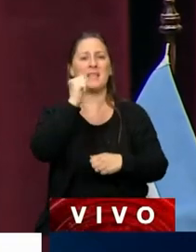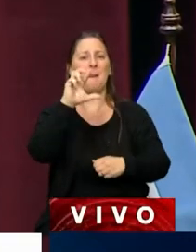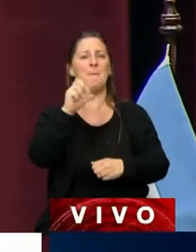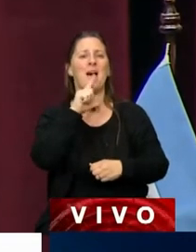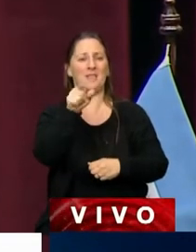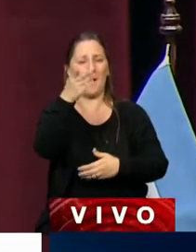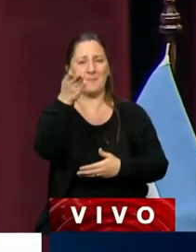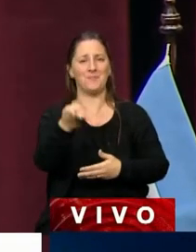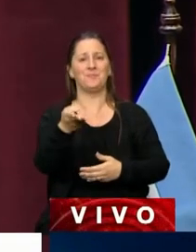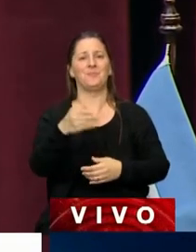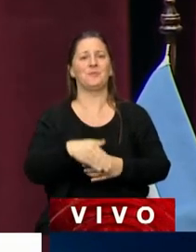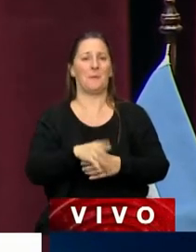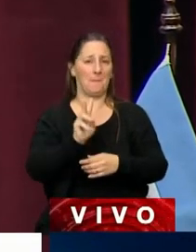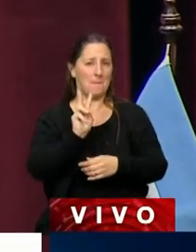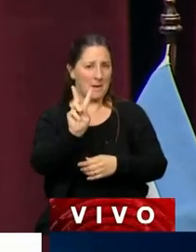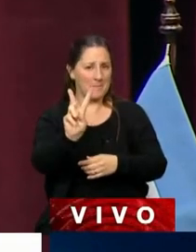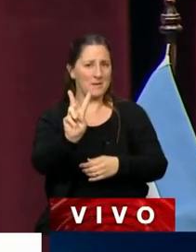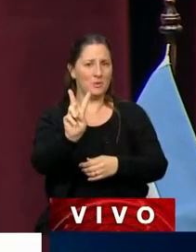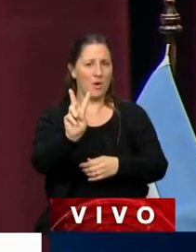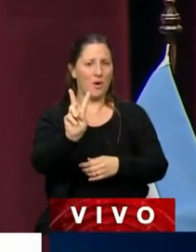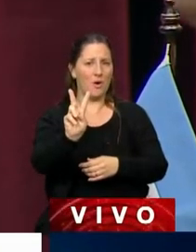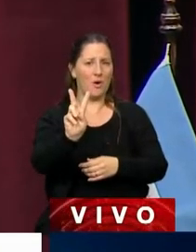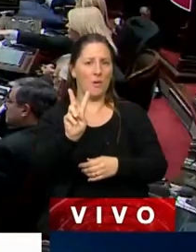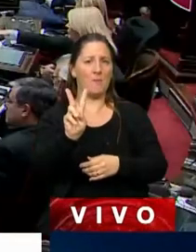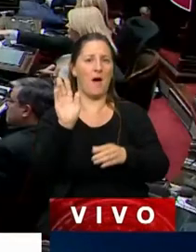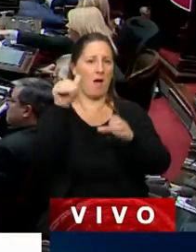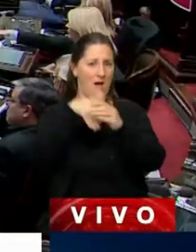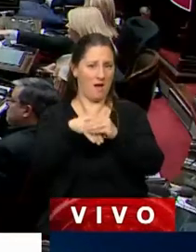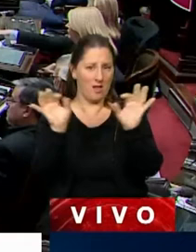entiendo que pide permiso para abstenerse.